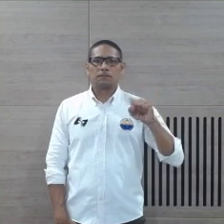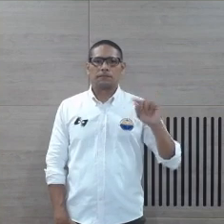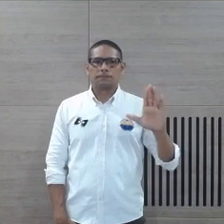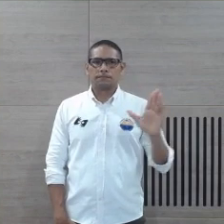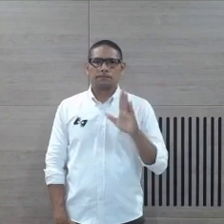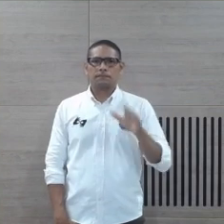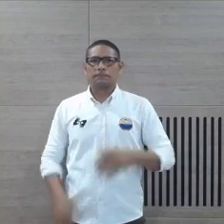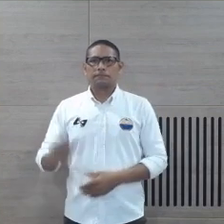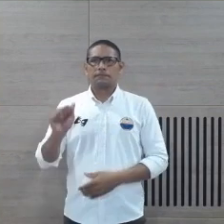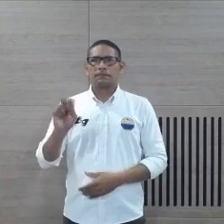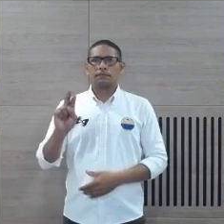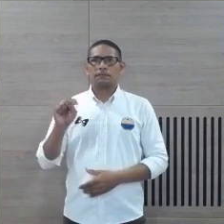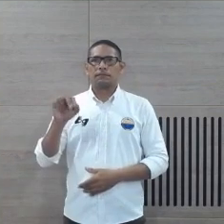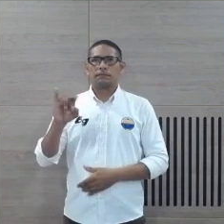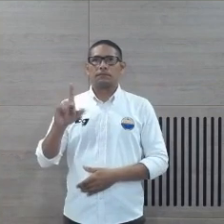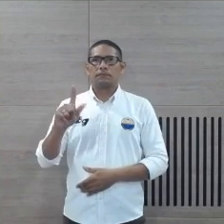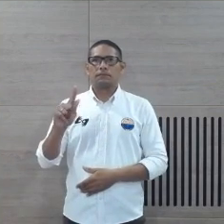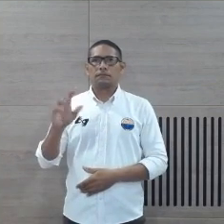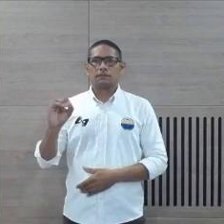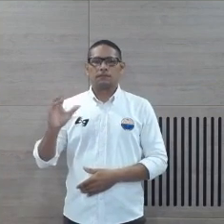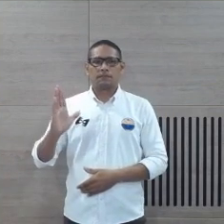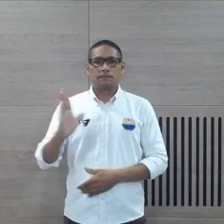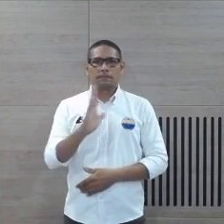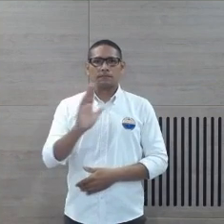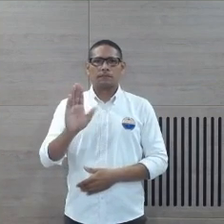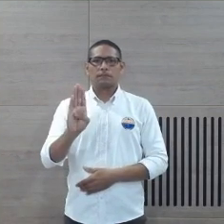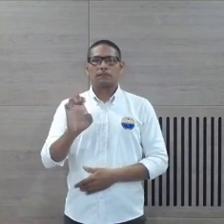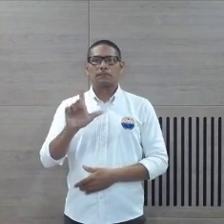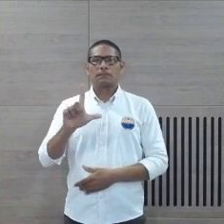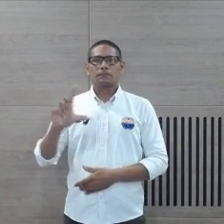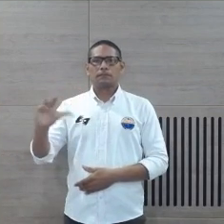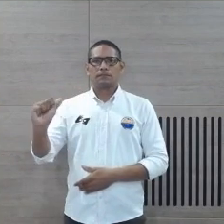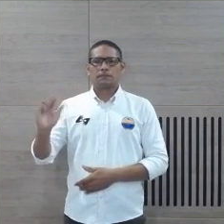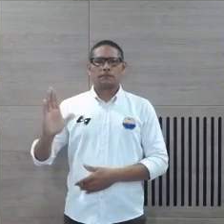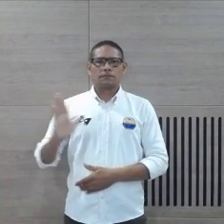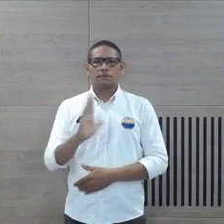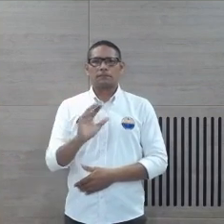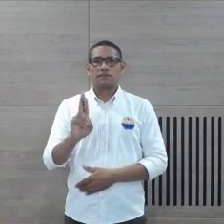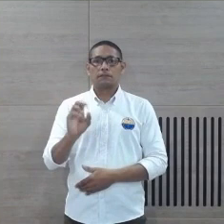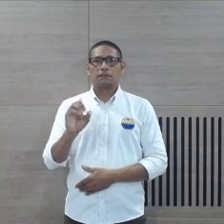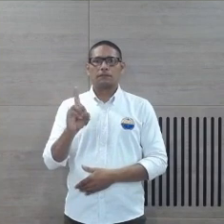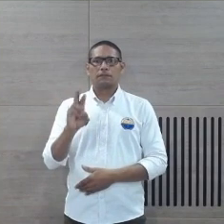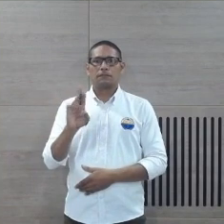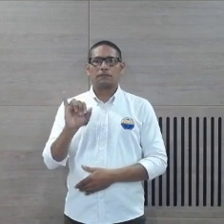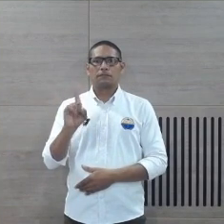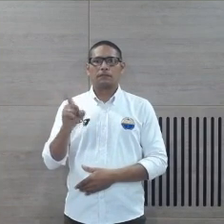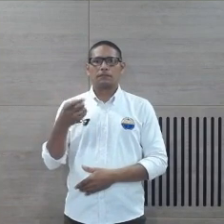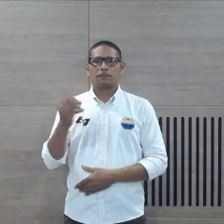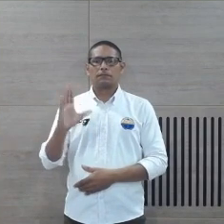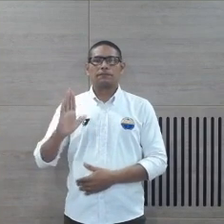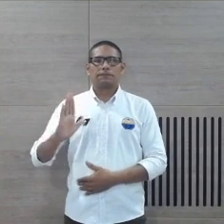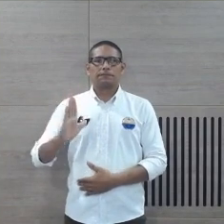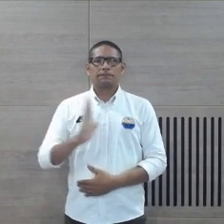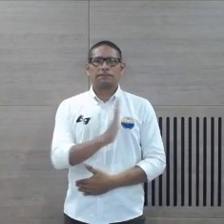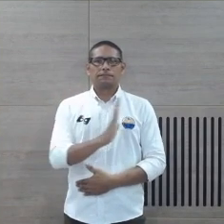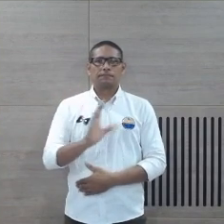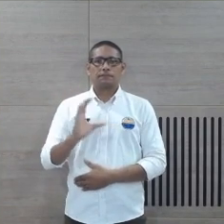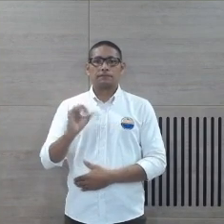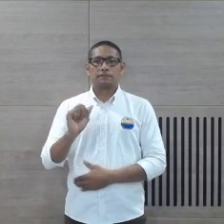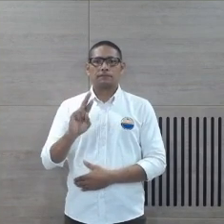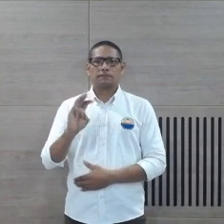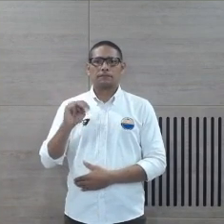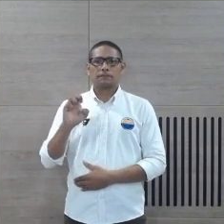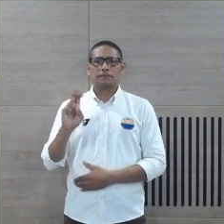Della Lisset Solano Arrieta. Rodrigo Andrés Aristizábal Payares. Carmen Estela Brujés Tique. Viviana